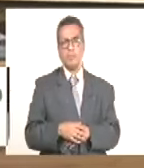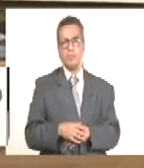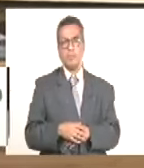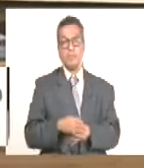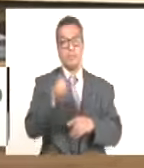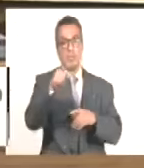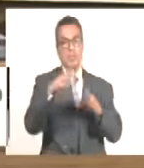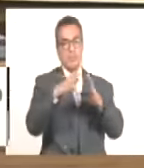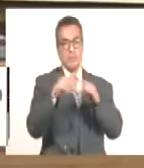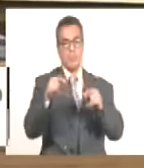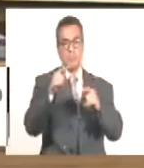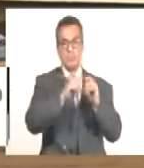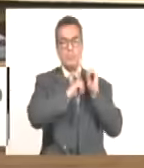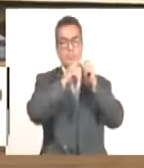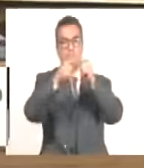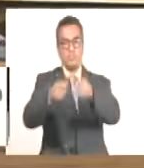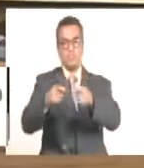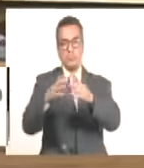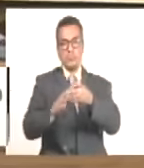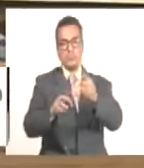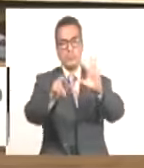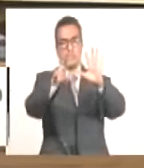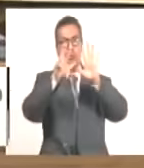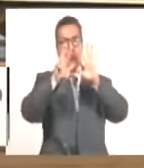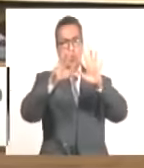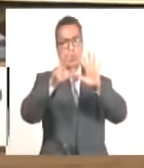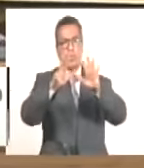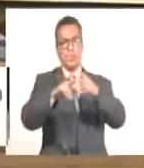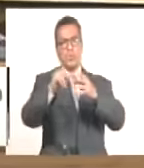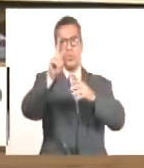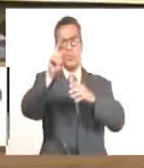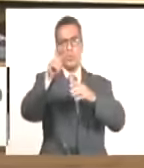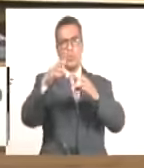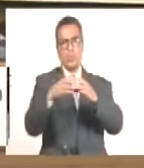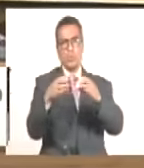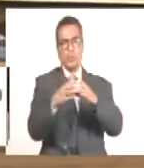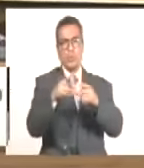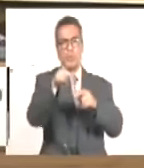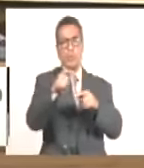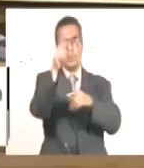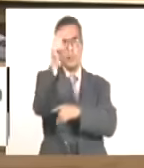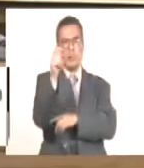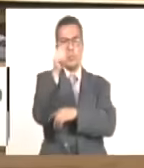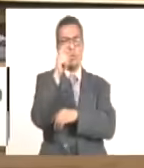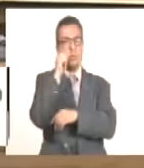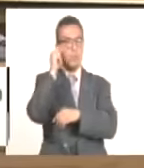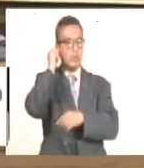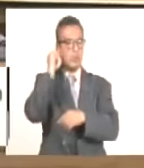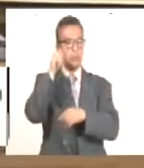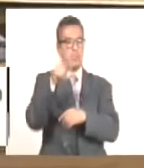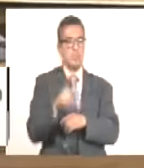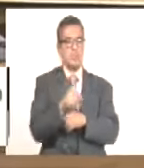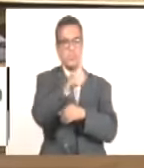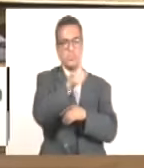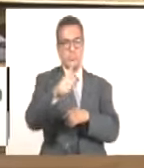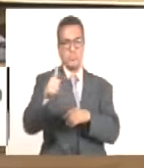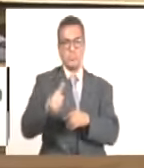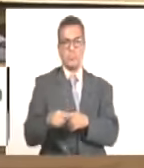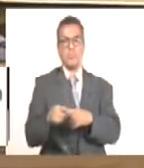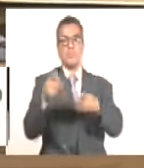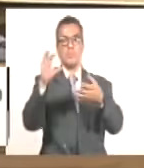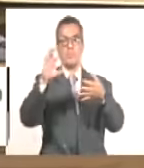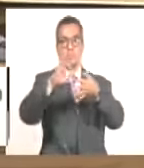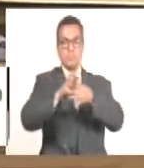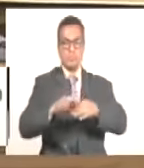Quedan entonces designadas estos ocho nuevos grupos de amistad. Vayan, diputadas y diputados, a cada vez